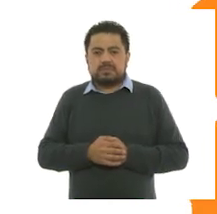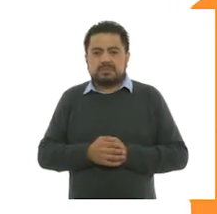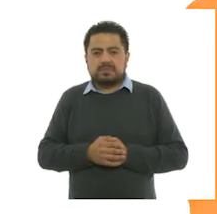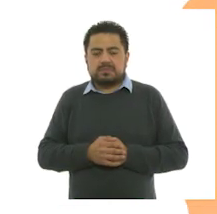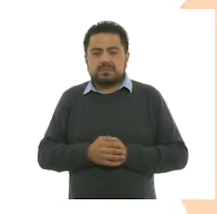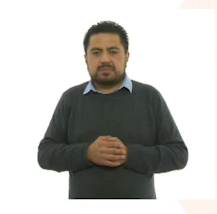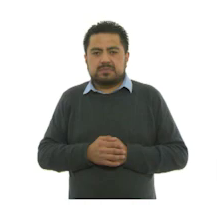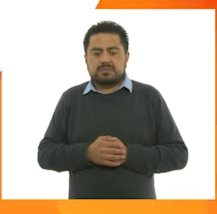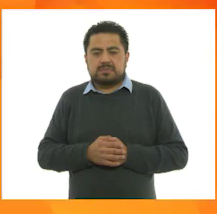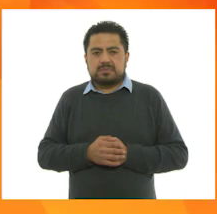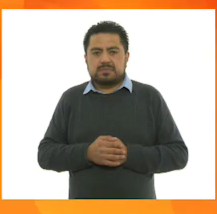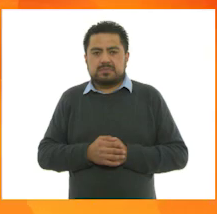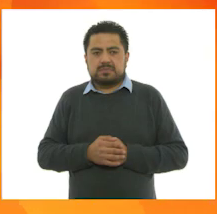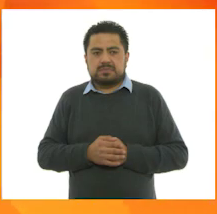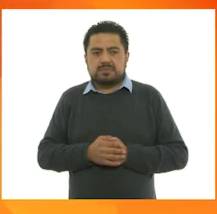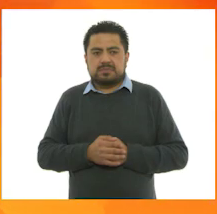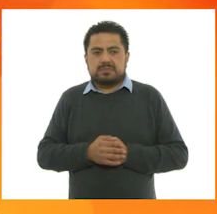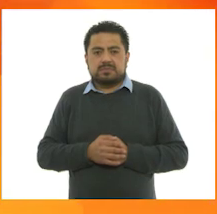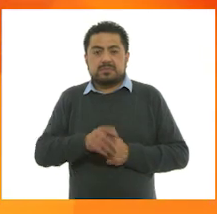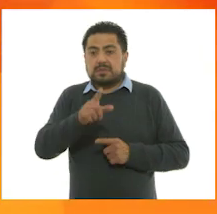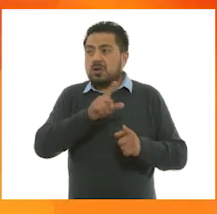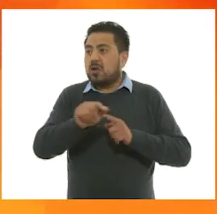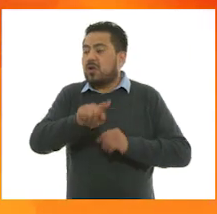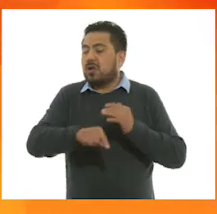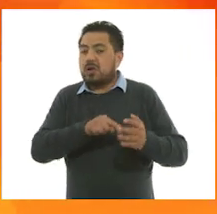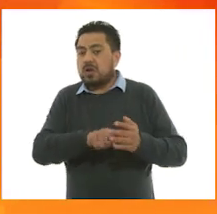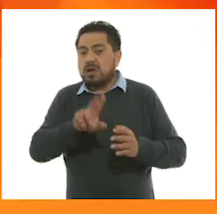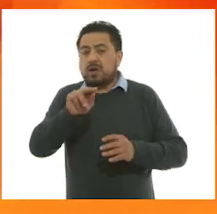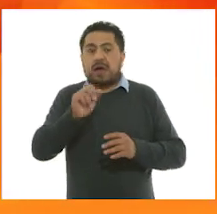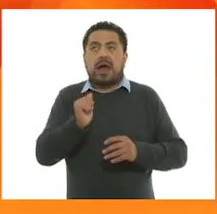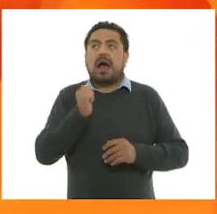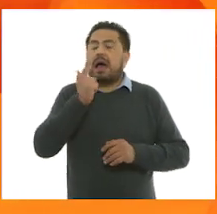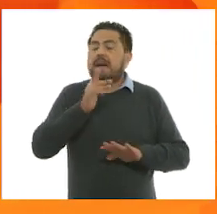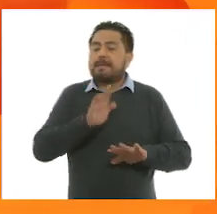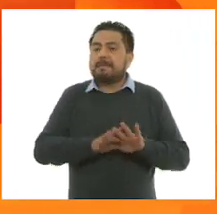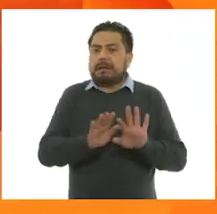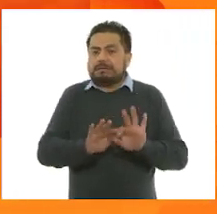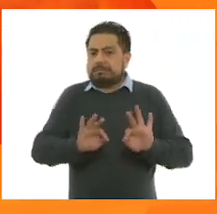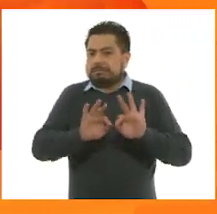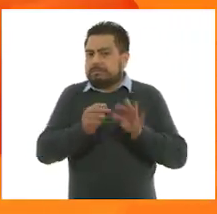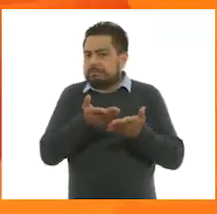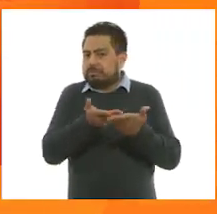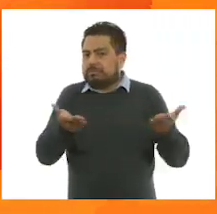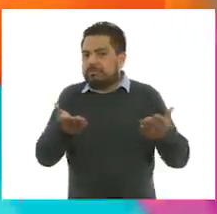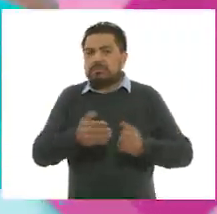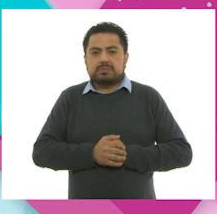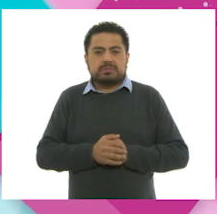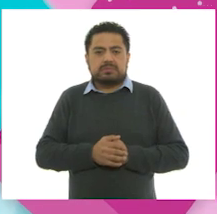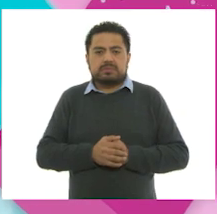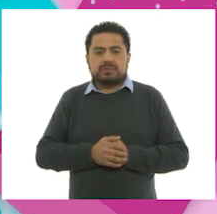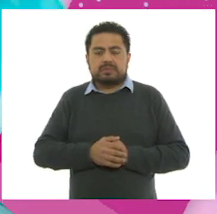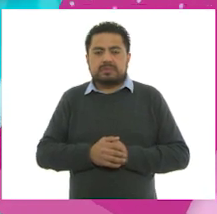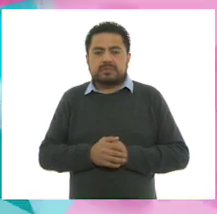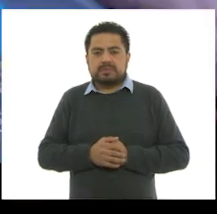aprendeencasa.cep.gov.mx. No te muevas de tu lugar porque viene algo muy importante.